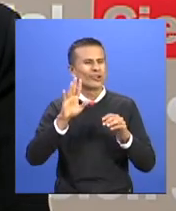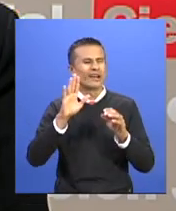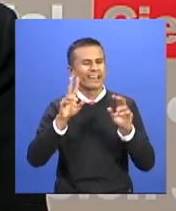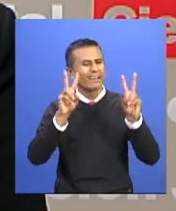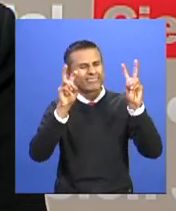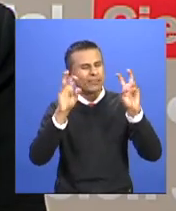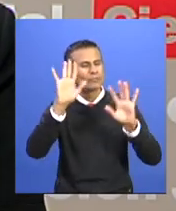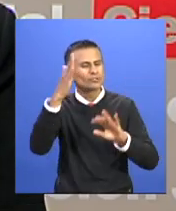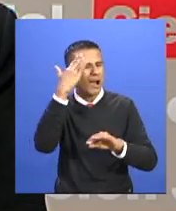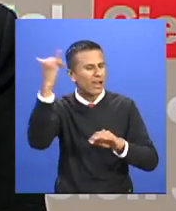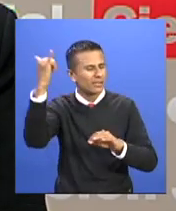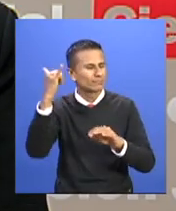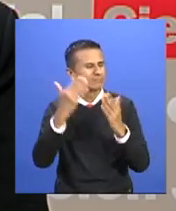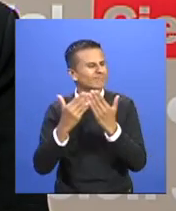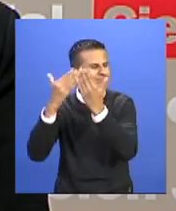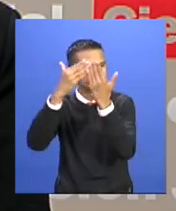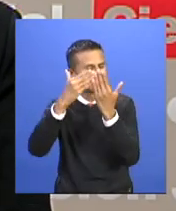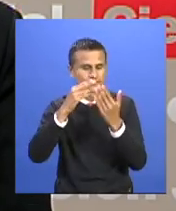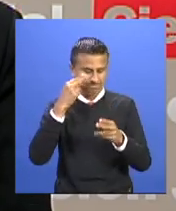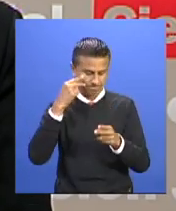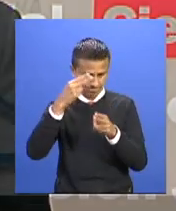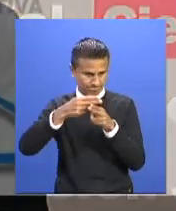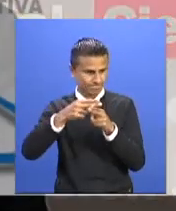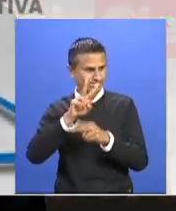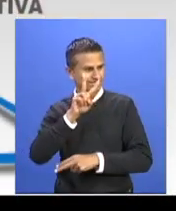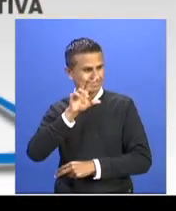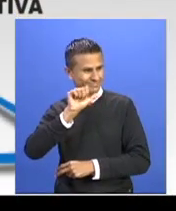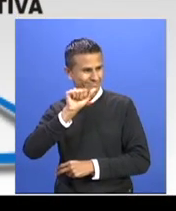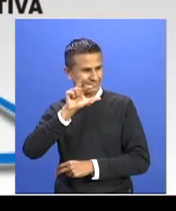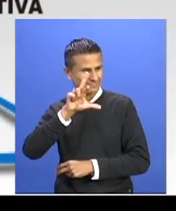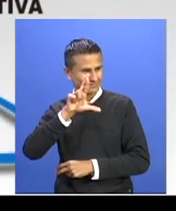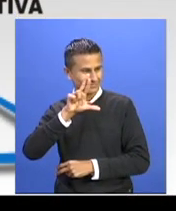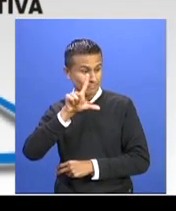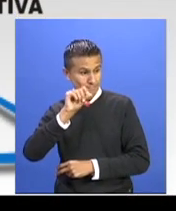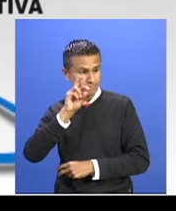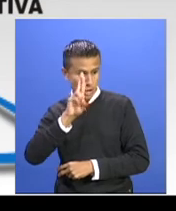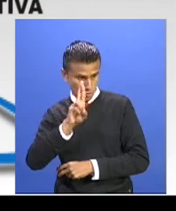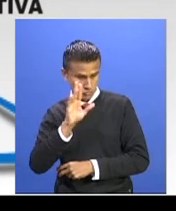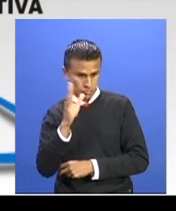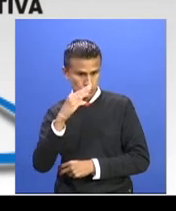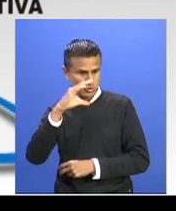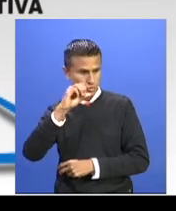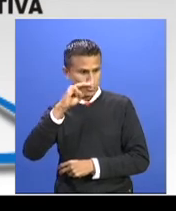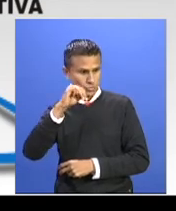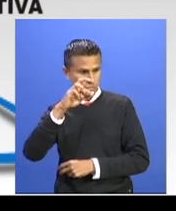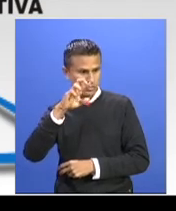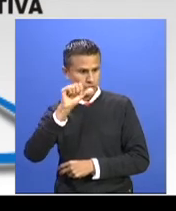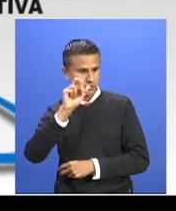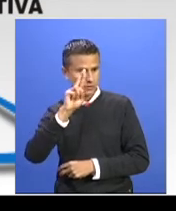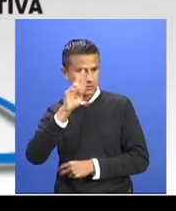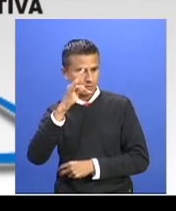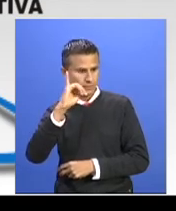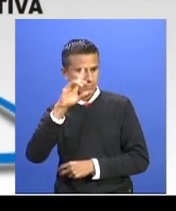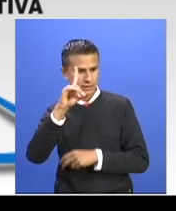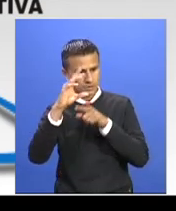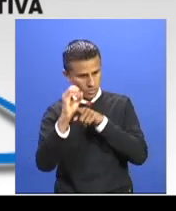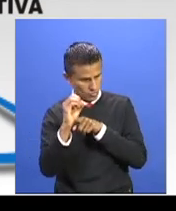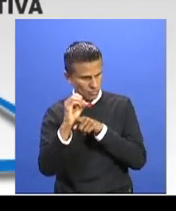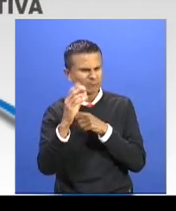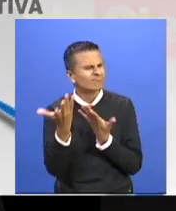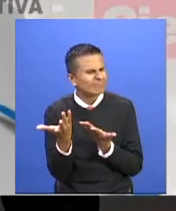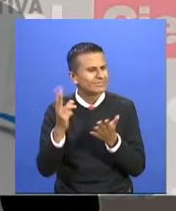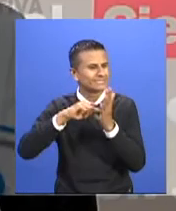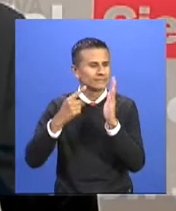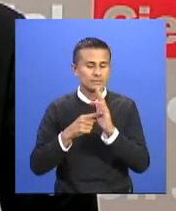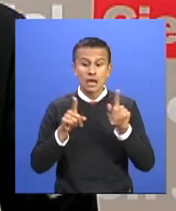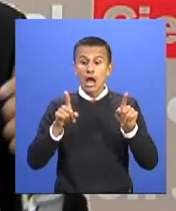académicos, y es el tema de valor compartido. Ya no estamos hablando de organizaciones que están para